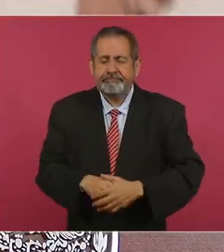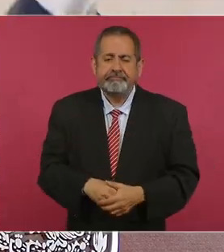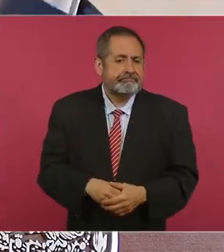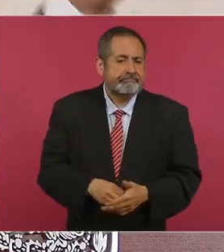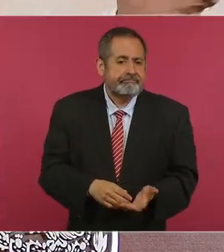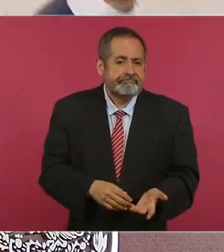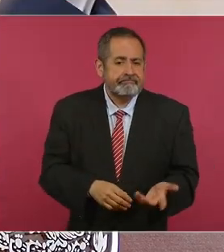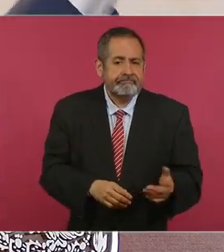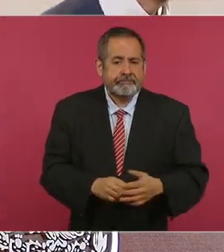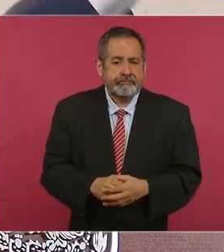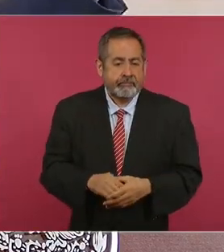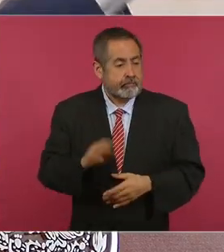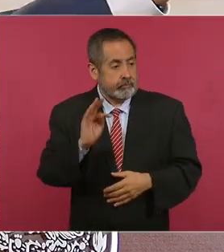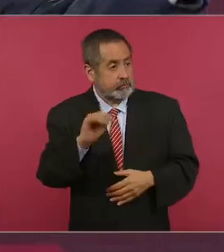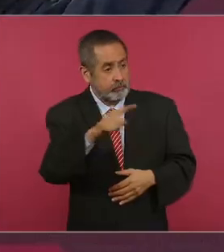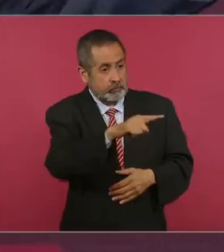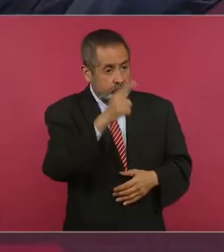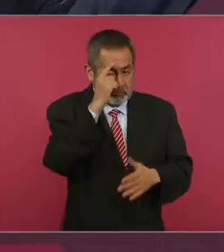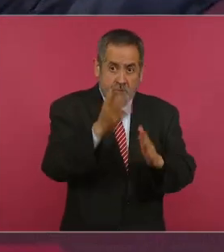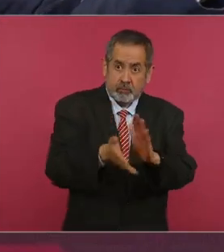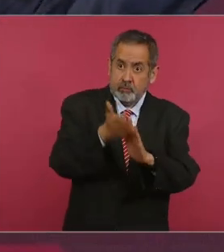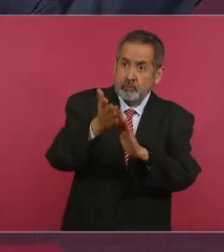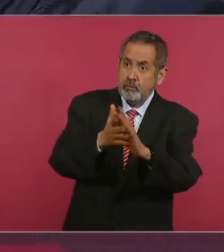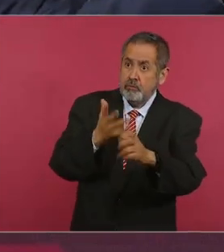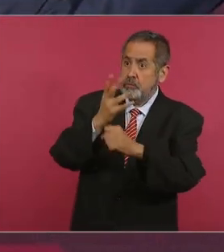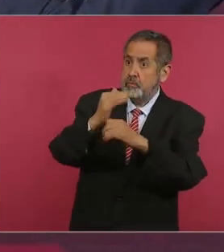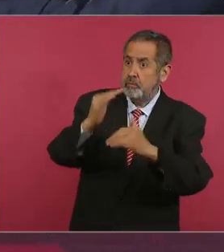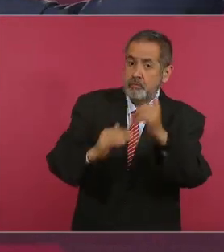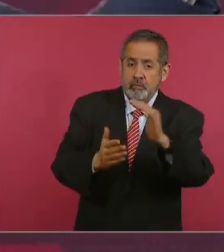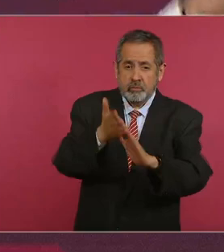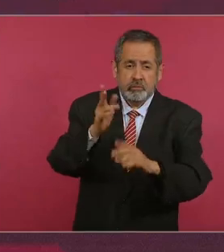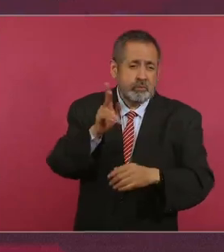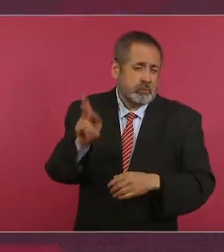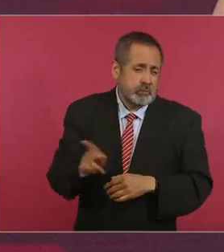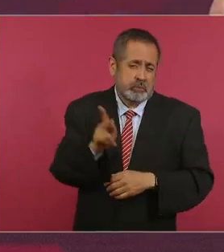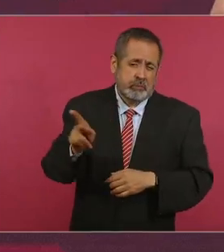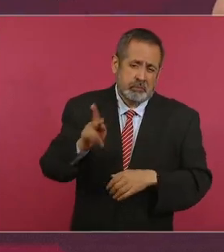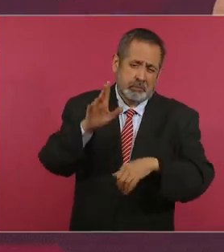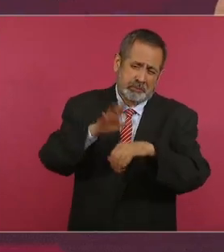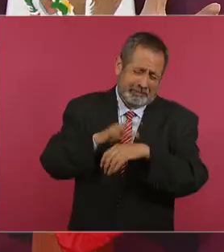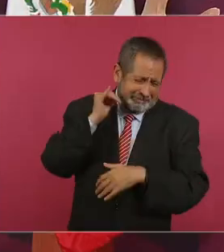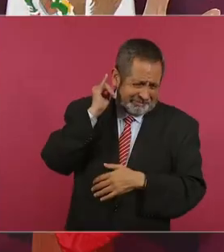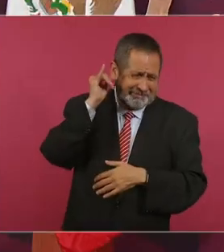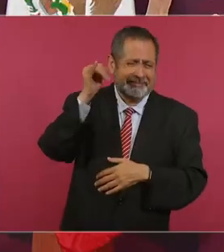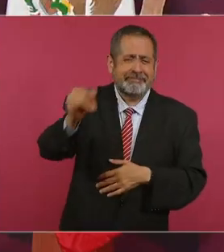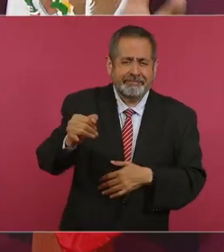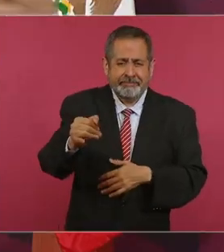si ustedes construyen las sucursales en los pueblos más apartados,